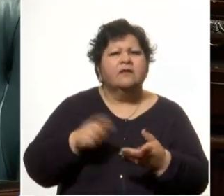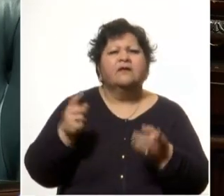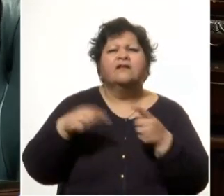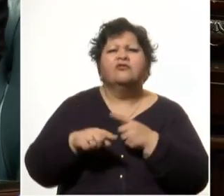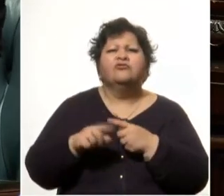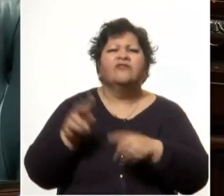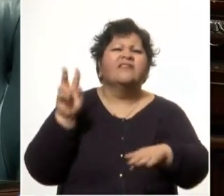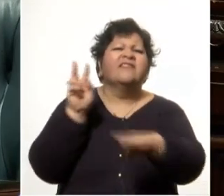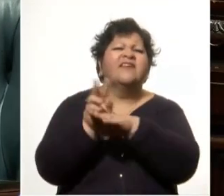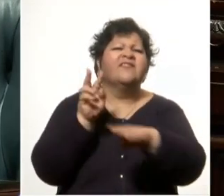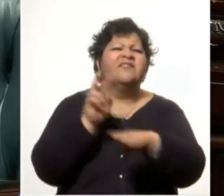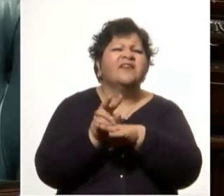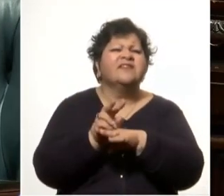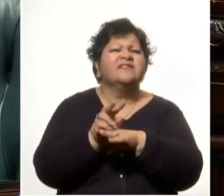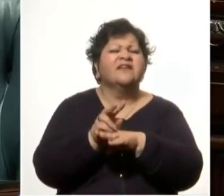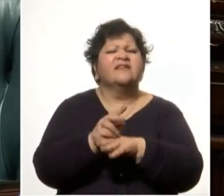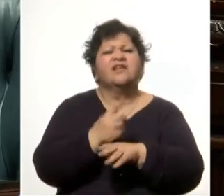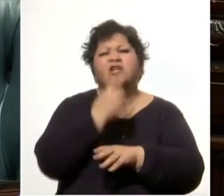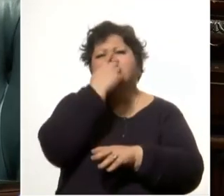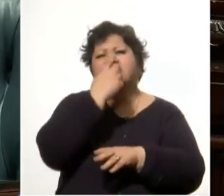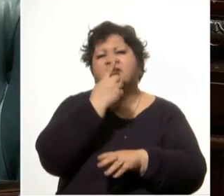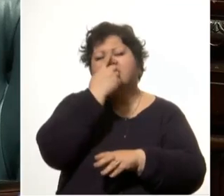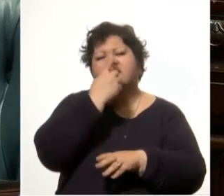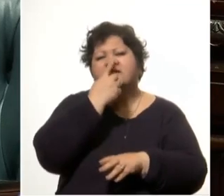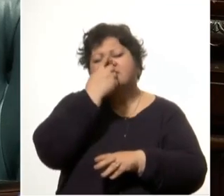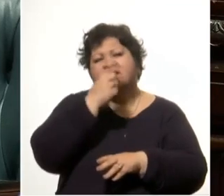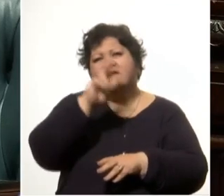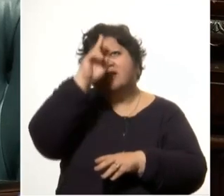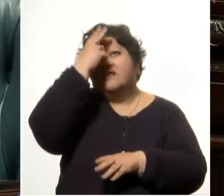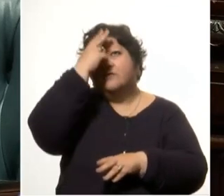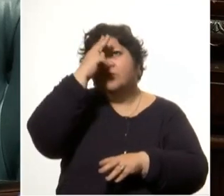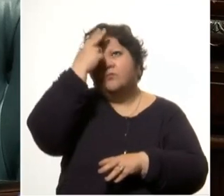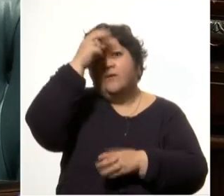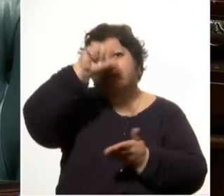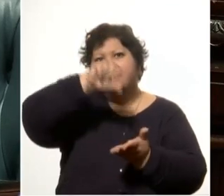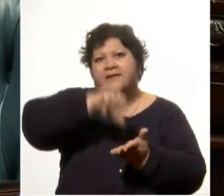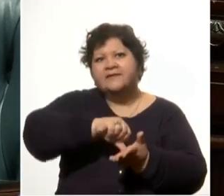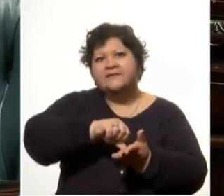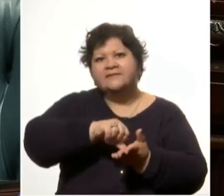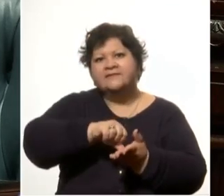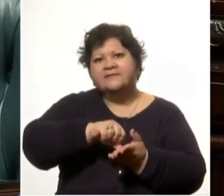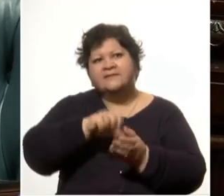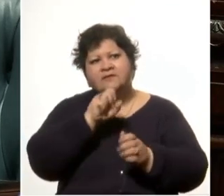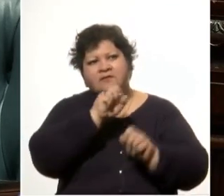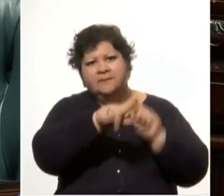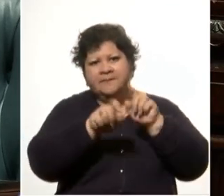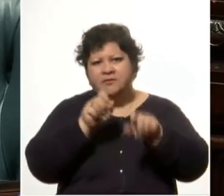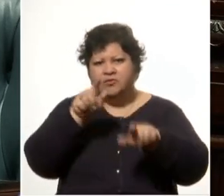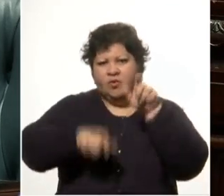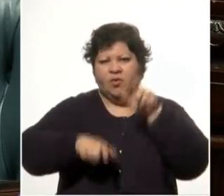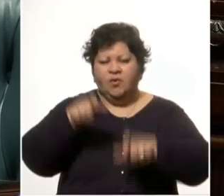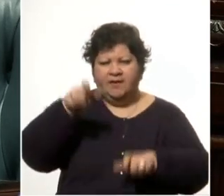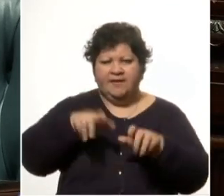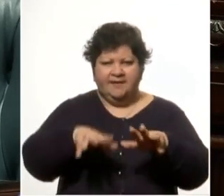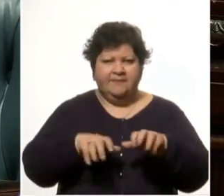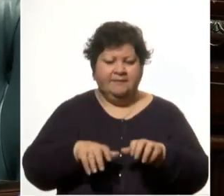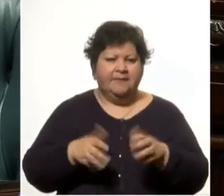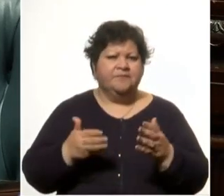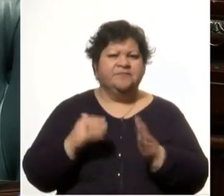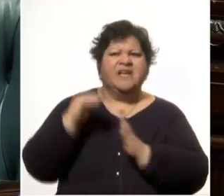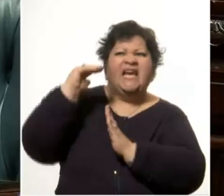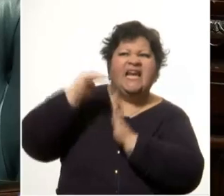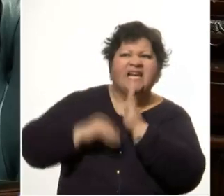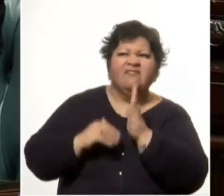la defensa de los intereses del Uruguay y su gente. También nos preguntamos en qué quedaron las prometidas rebajas